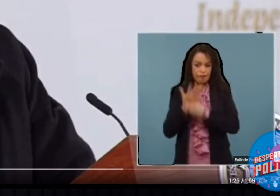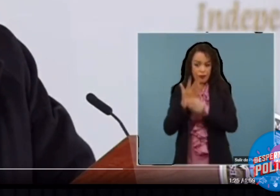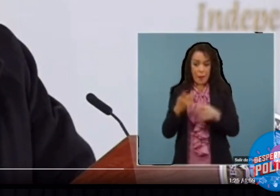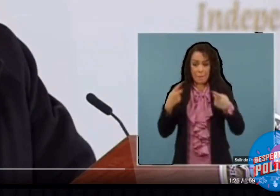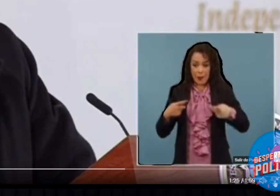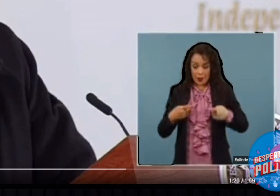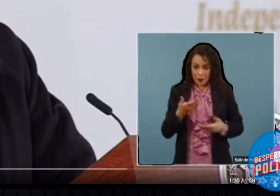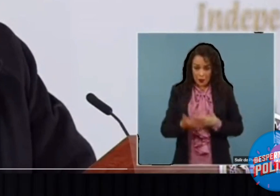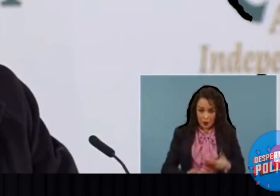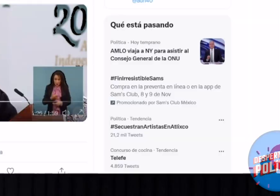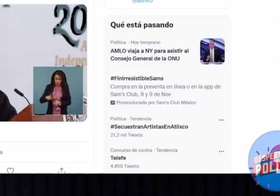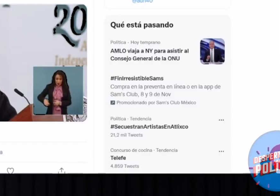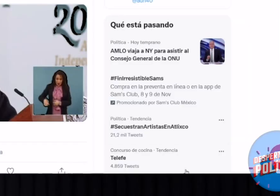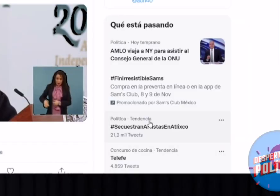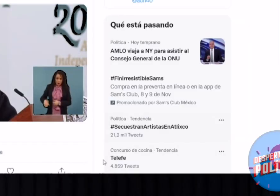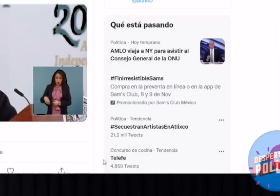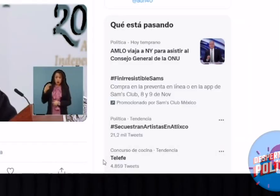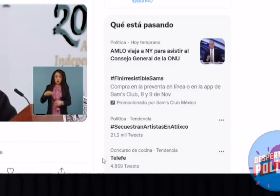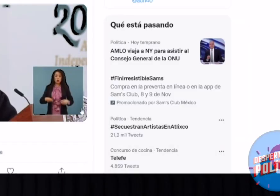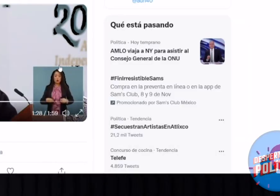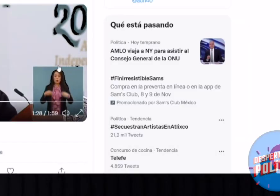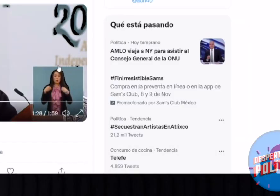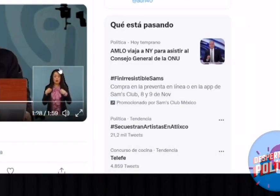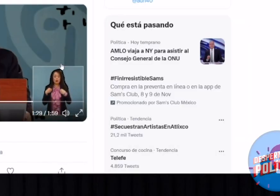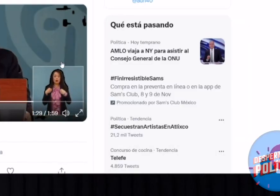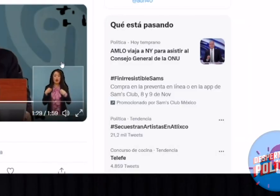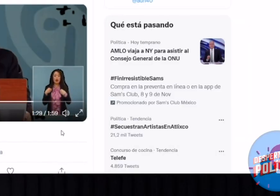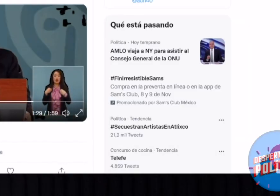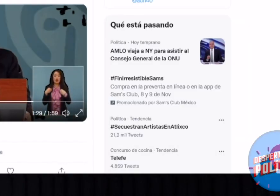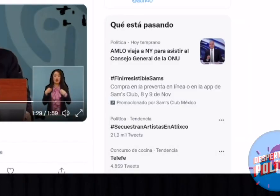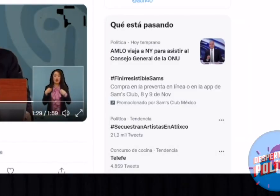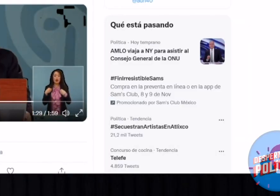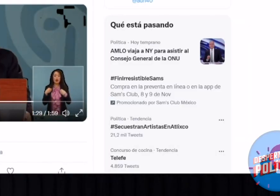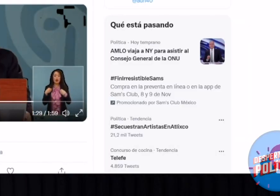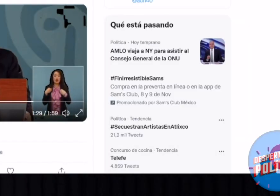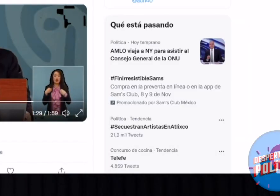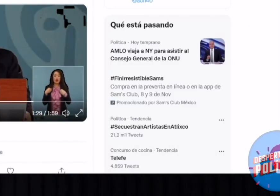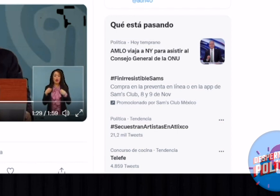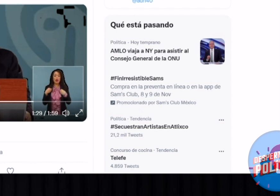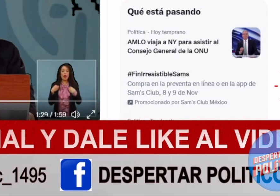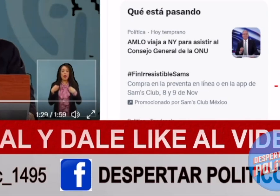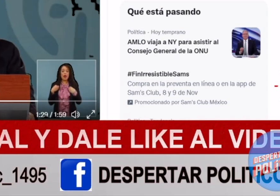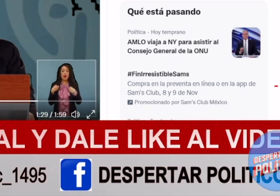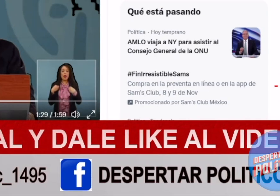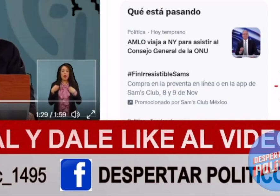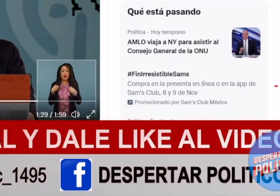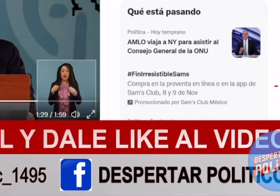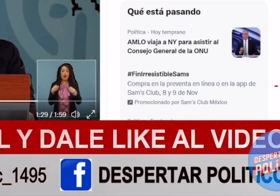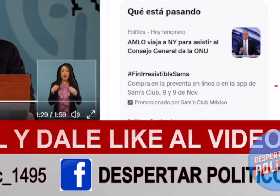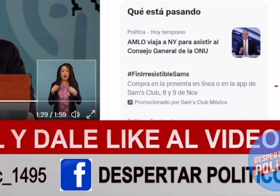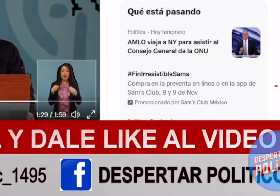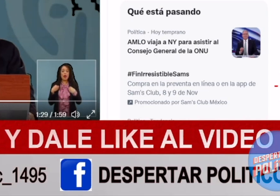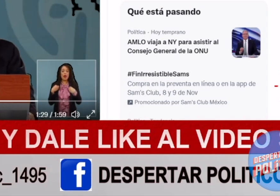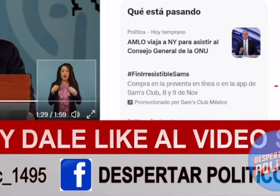debía aprender a vivir en la justa medianía. Pues ahí lo tienen, familia. He visto muchos